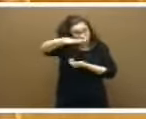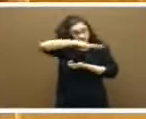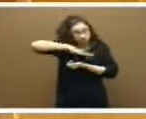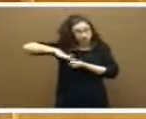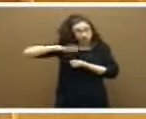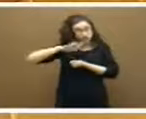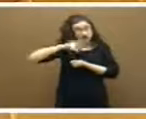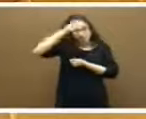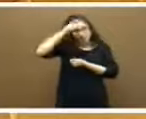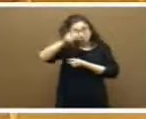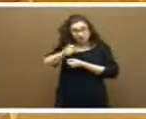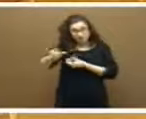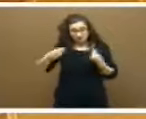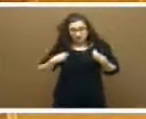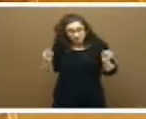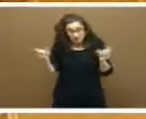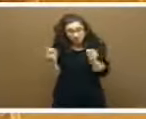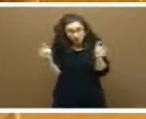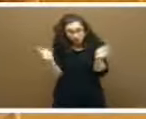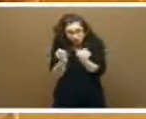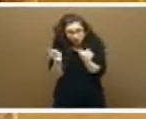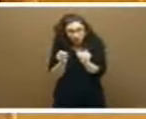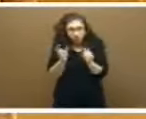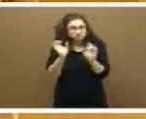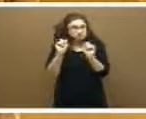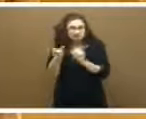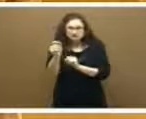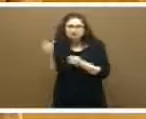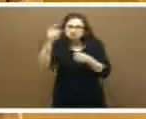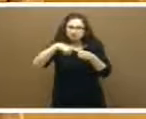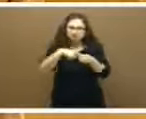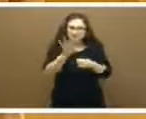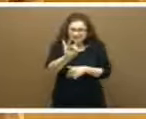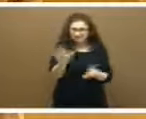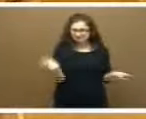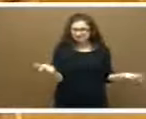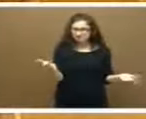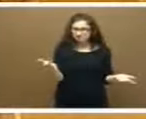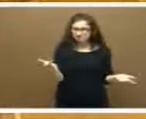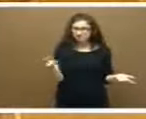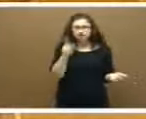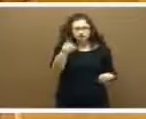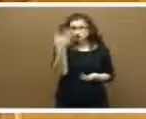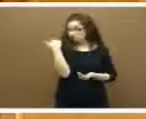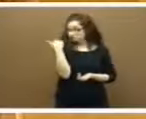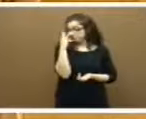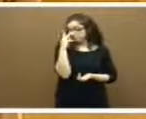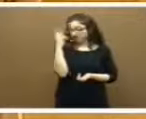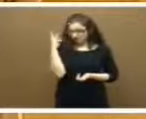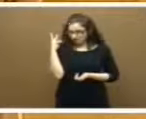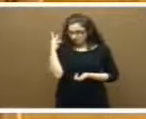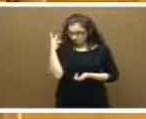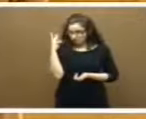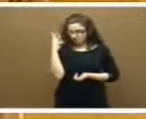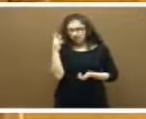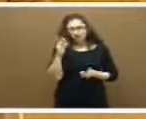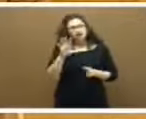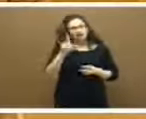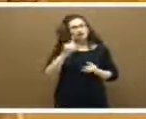con menor número de habitantes se produce con normalidad y creo que usted lo debe saber. De hecho, en los 3 últimos años se han